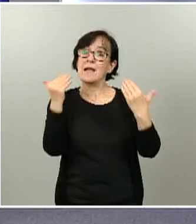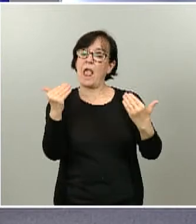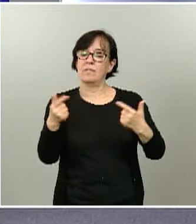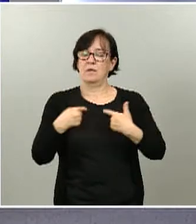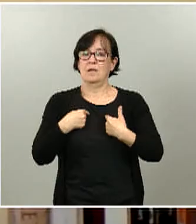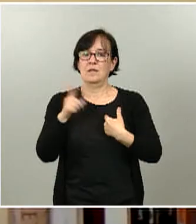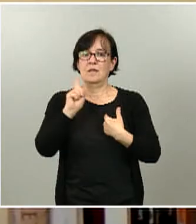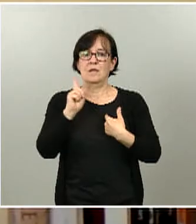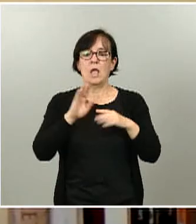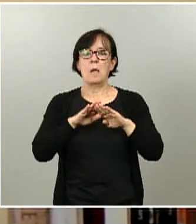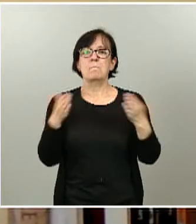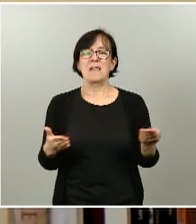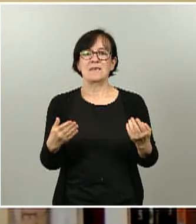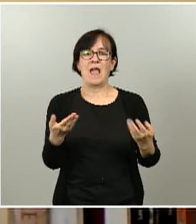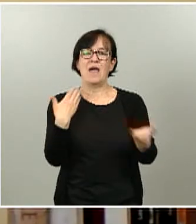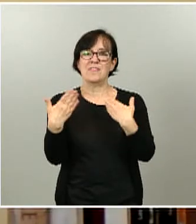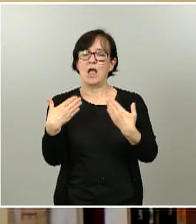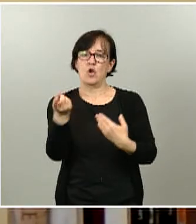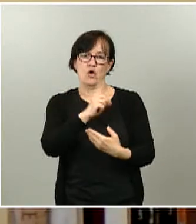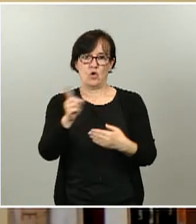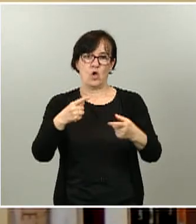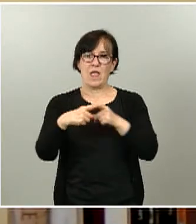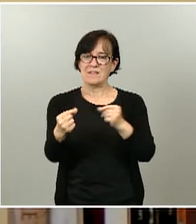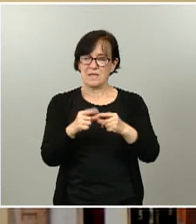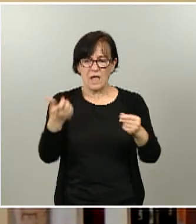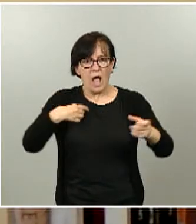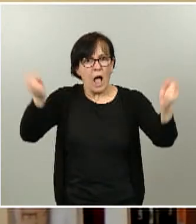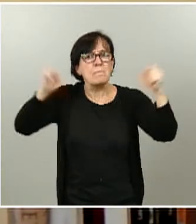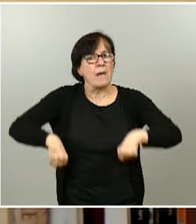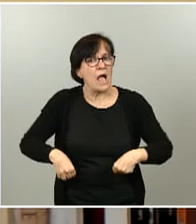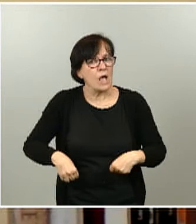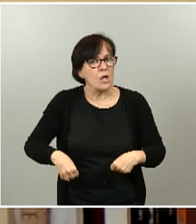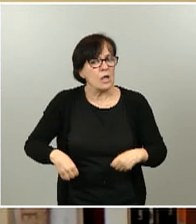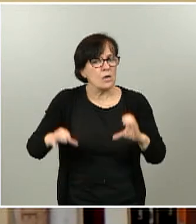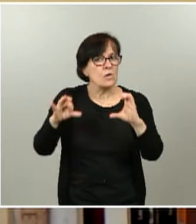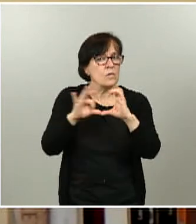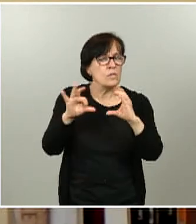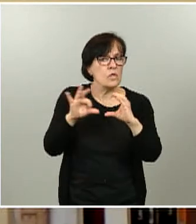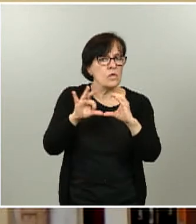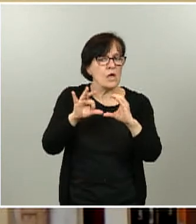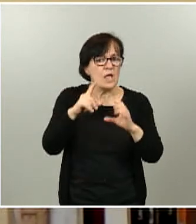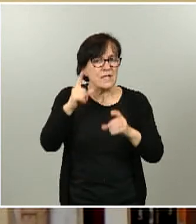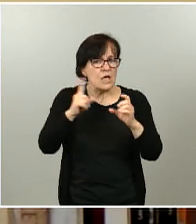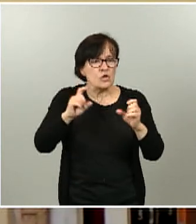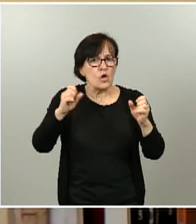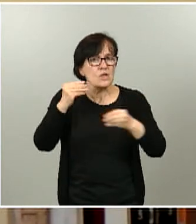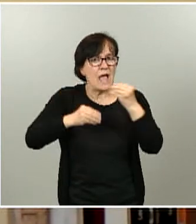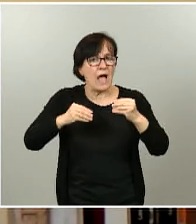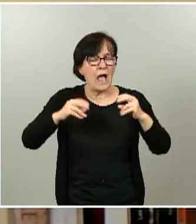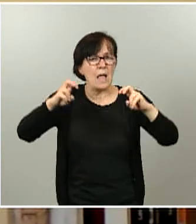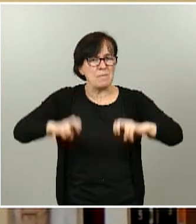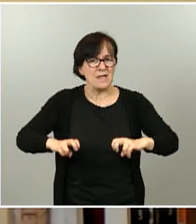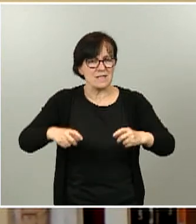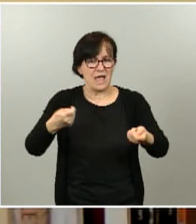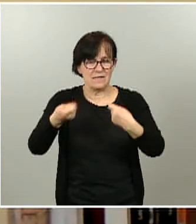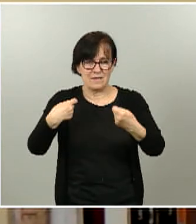de diálogo con Esquerra Republicana. ¿Han pactado ustedes con Ciudadanos que no haya esa mesa de diálogo? Y al ministro Illa